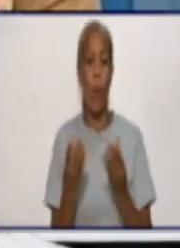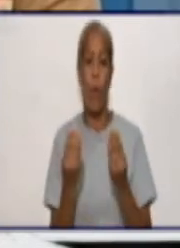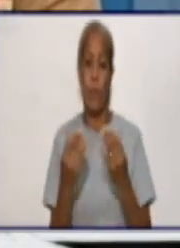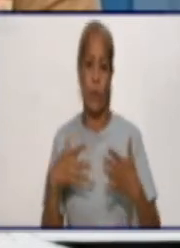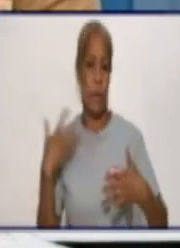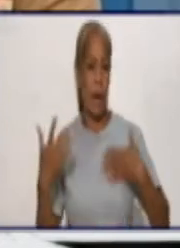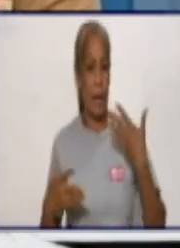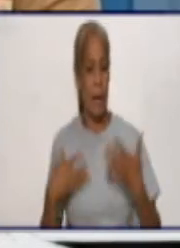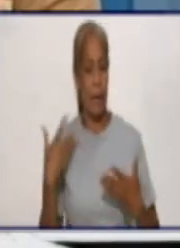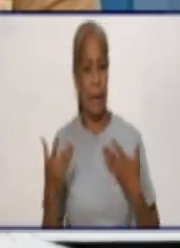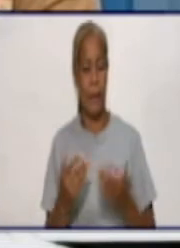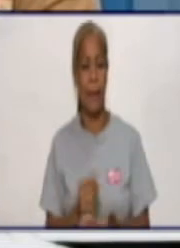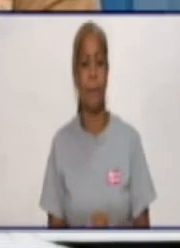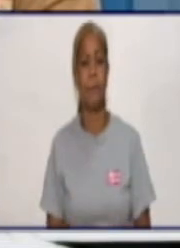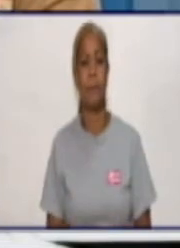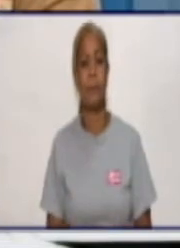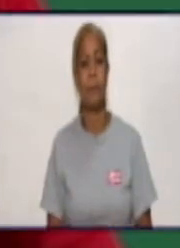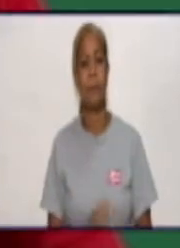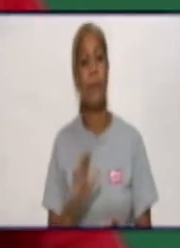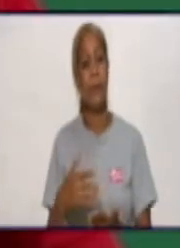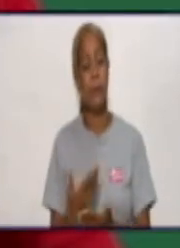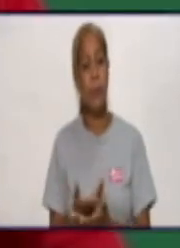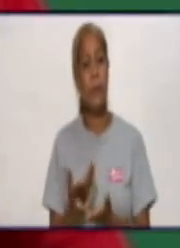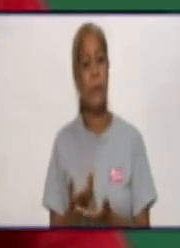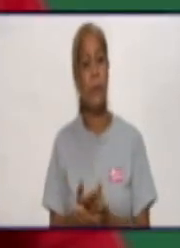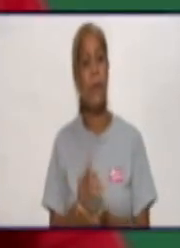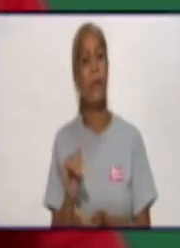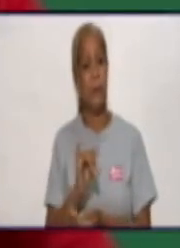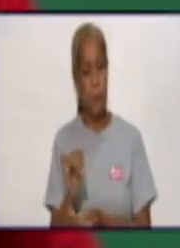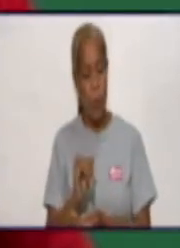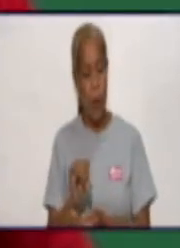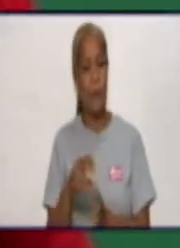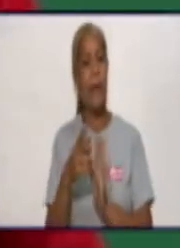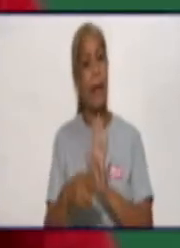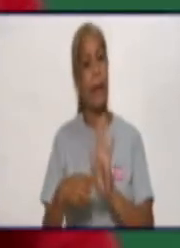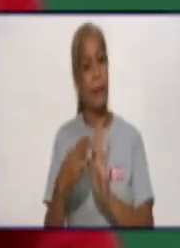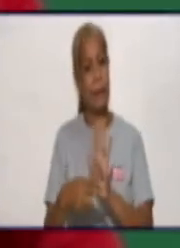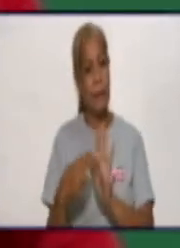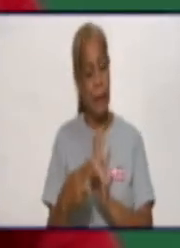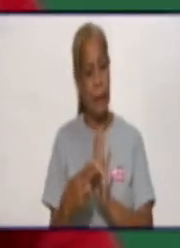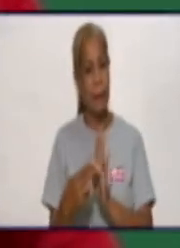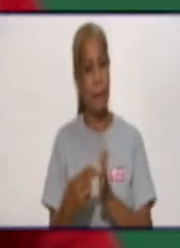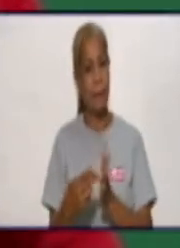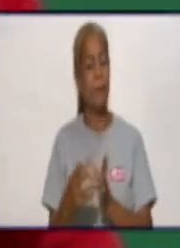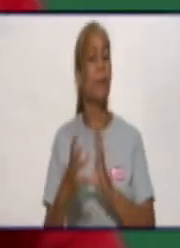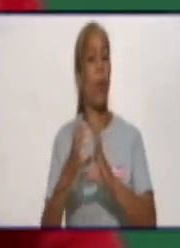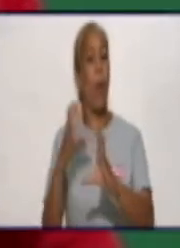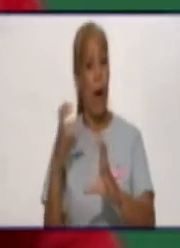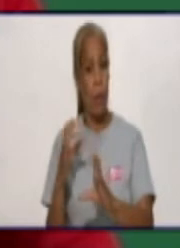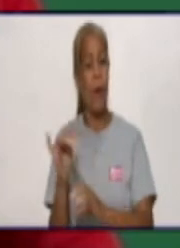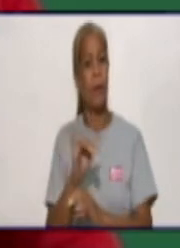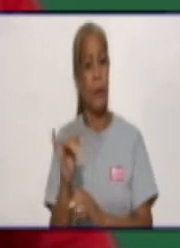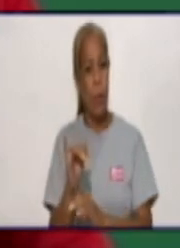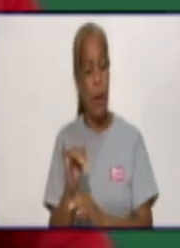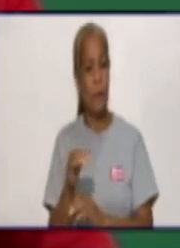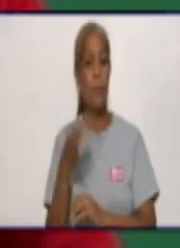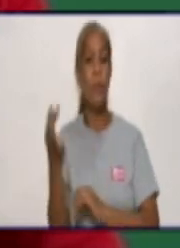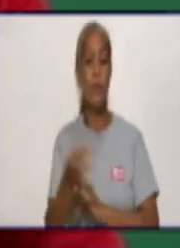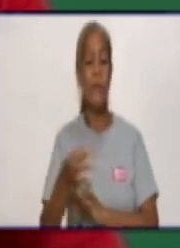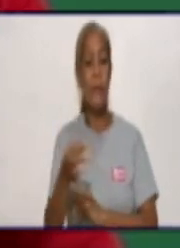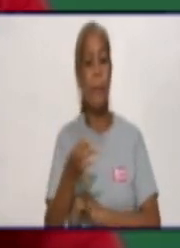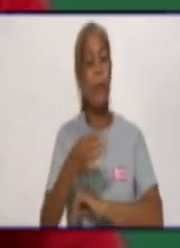territorio exactamente hacer un nivel nacional preste ese servicio también de traer las personas de cada una de las comunidades del municipio costero hasta la